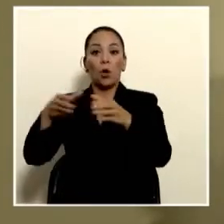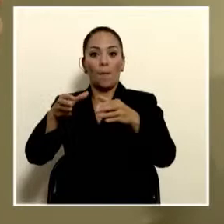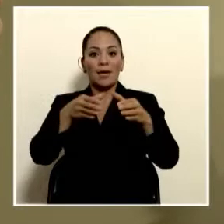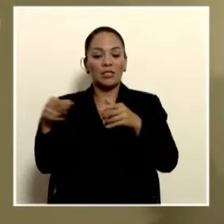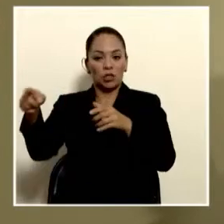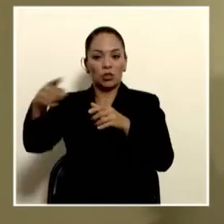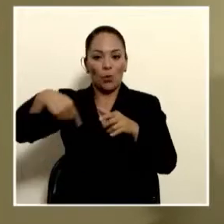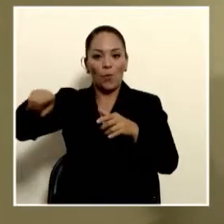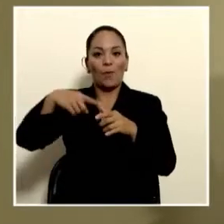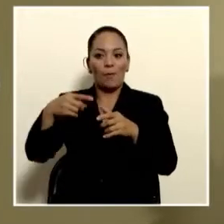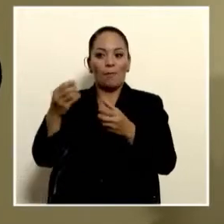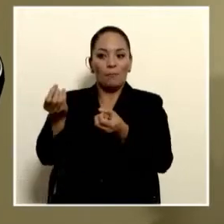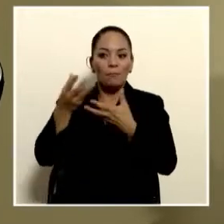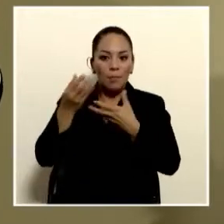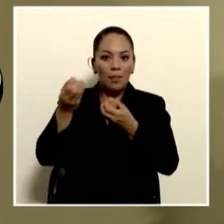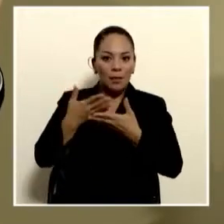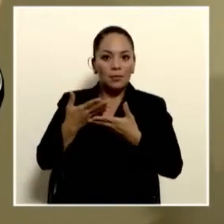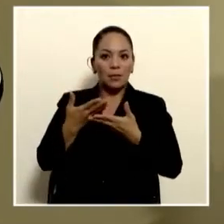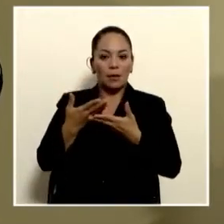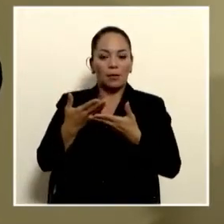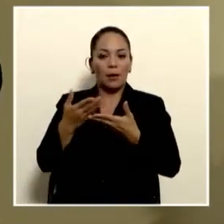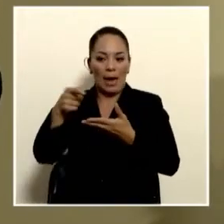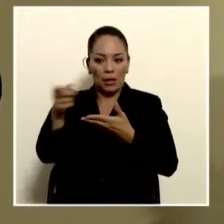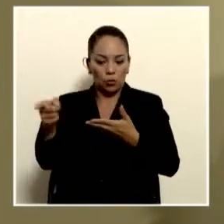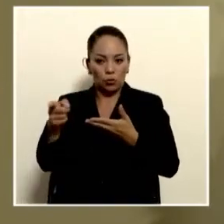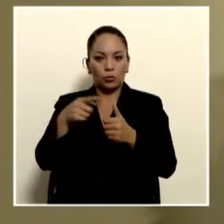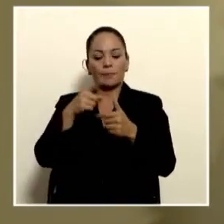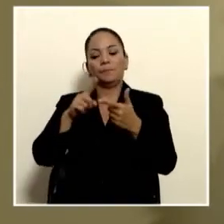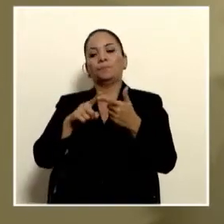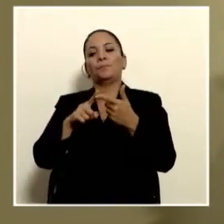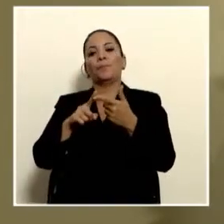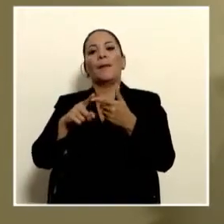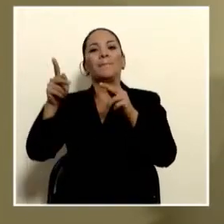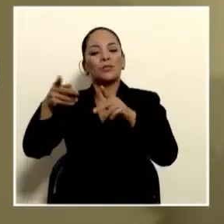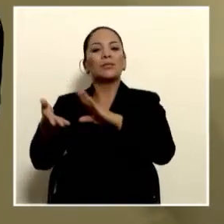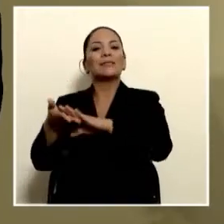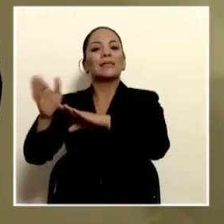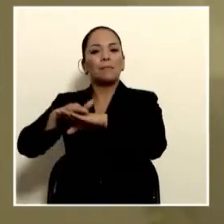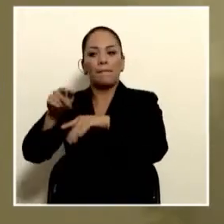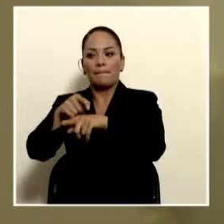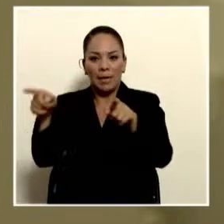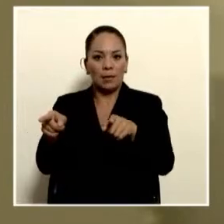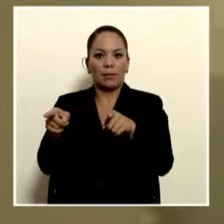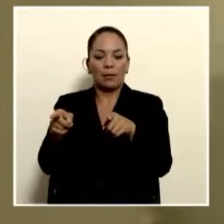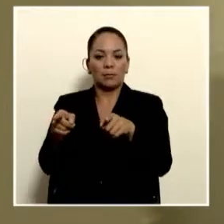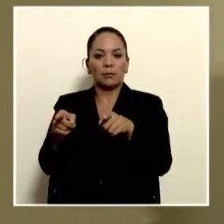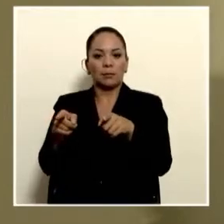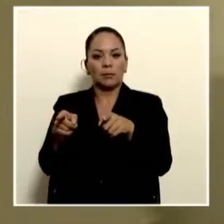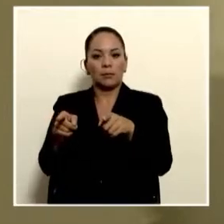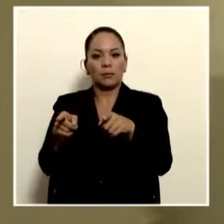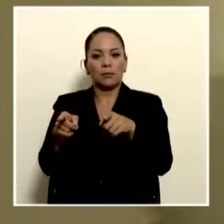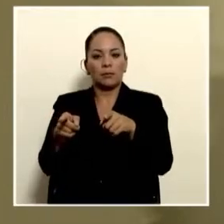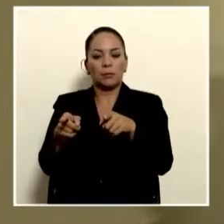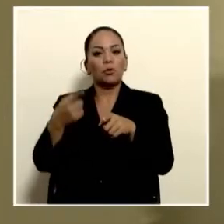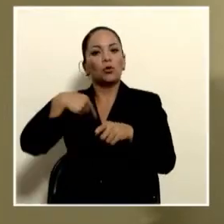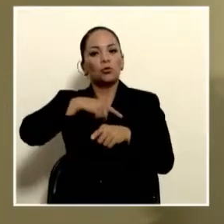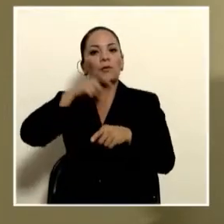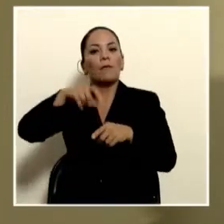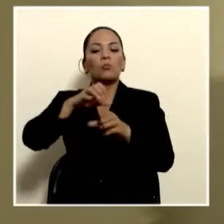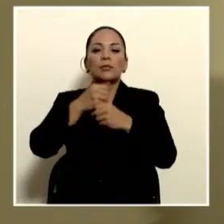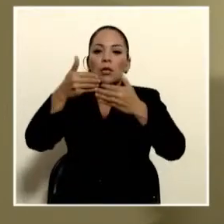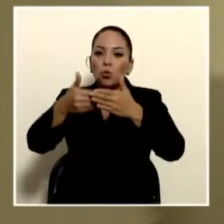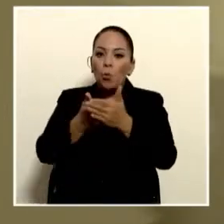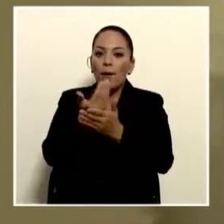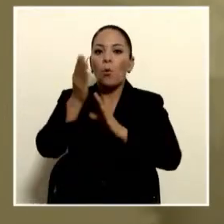de acuerdo a lo que me dicen los expertos, tenemos que hacer una nueva